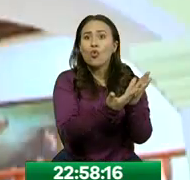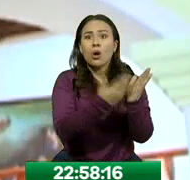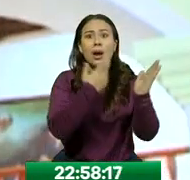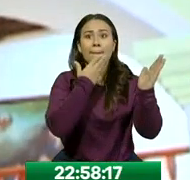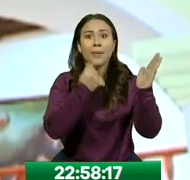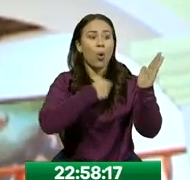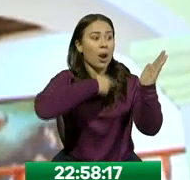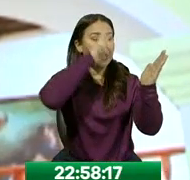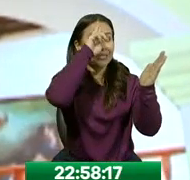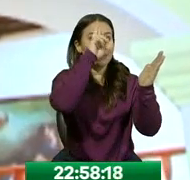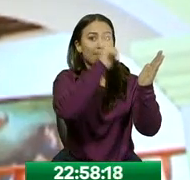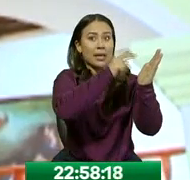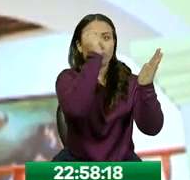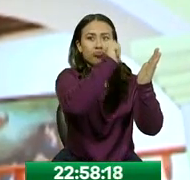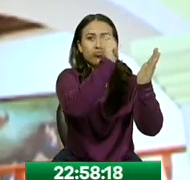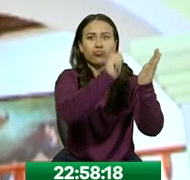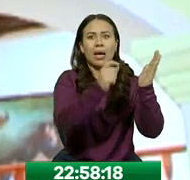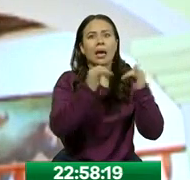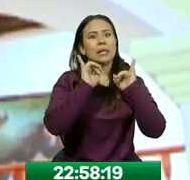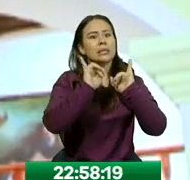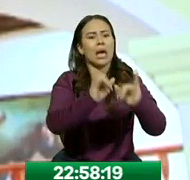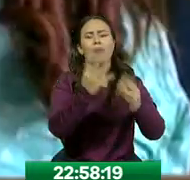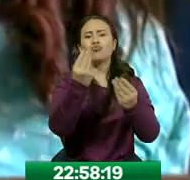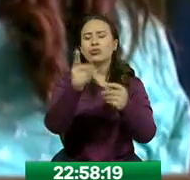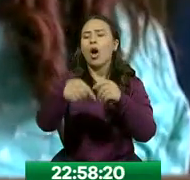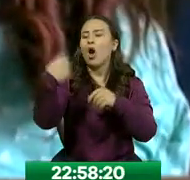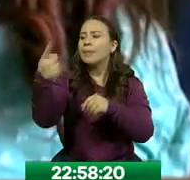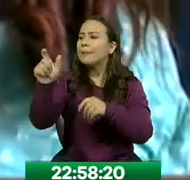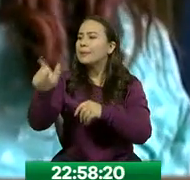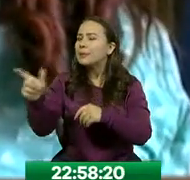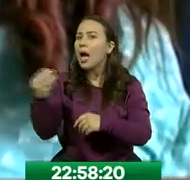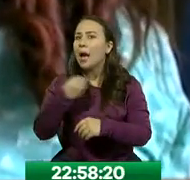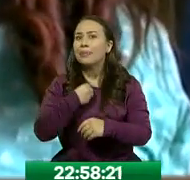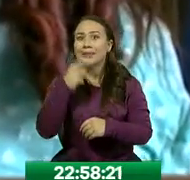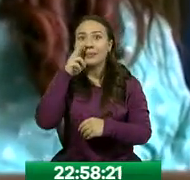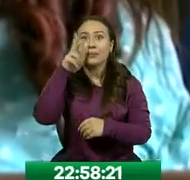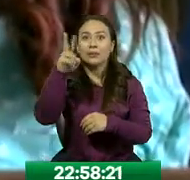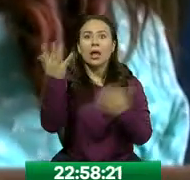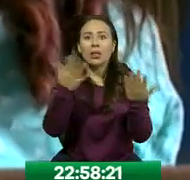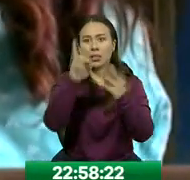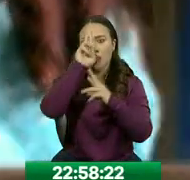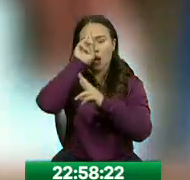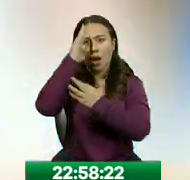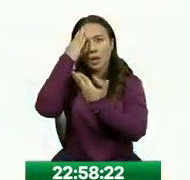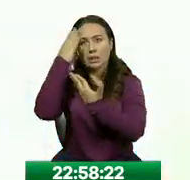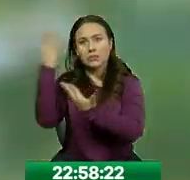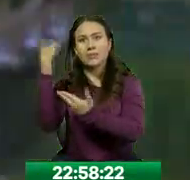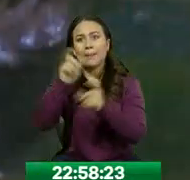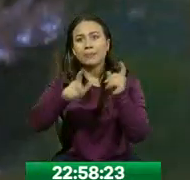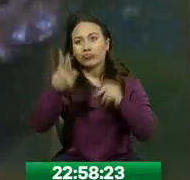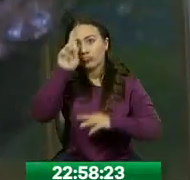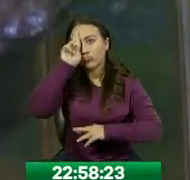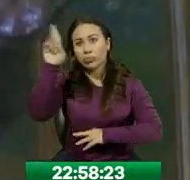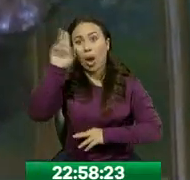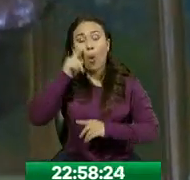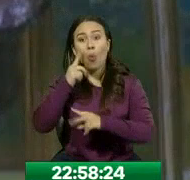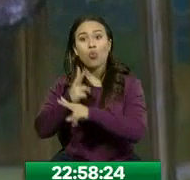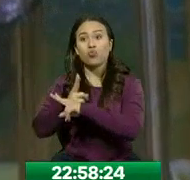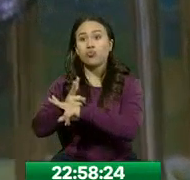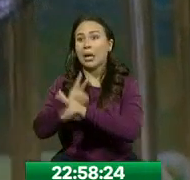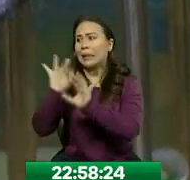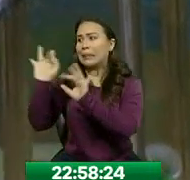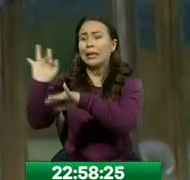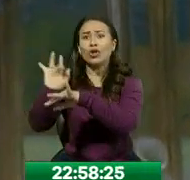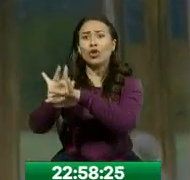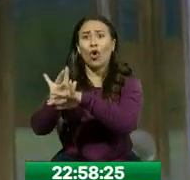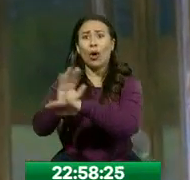parroquia. Pero como esta, hay muchas historias más. Se trata de la imagen a la que se venera en el sitio. La escultura permanece intacta y se